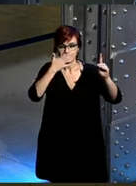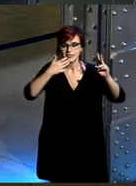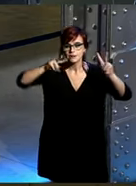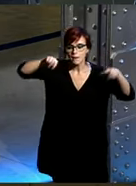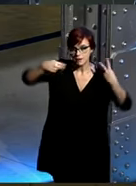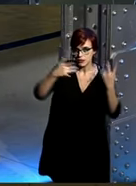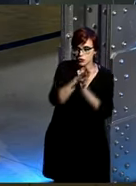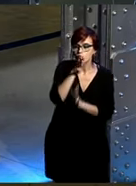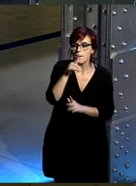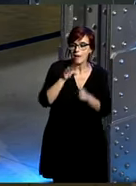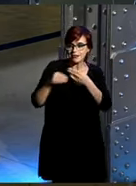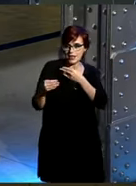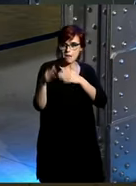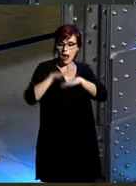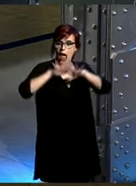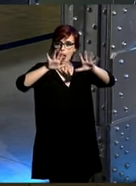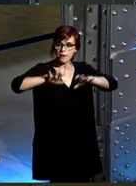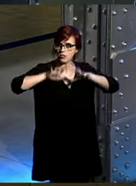permites, un material de aprendizaje